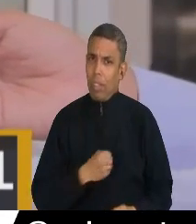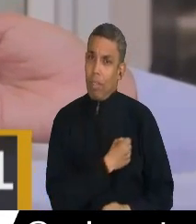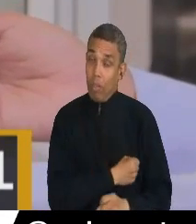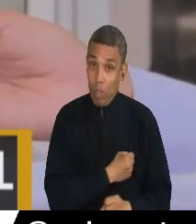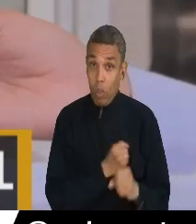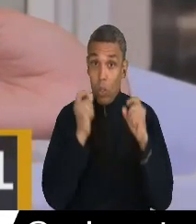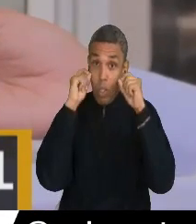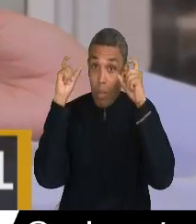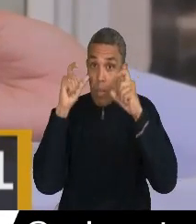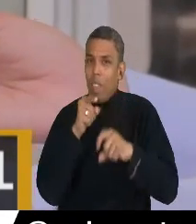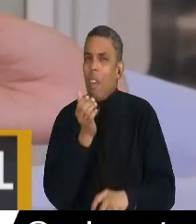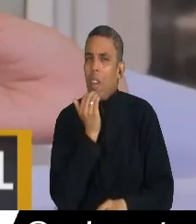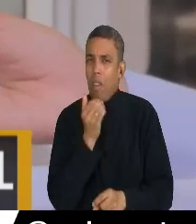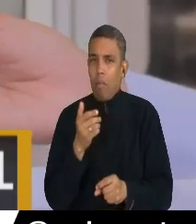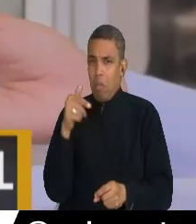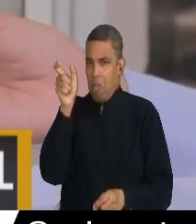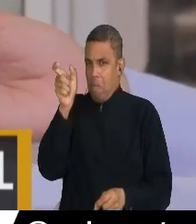que cuando lleguen a sus